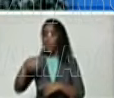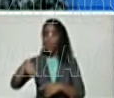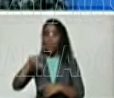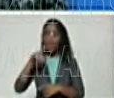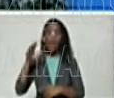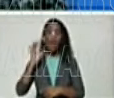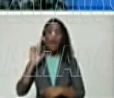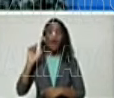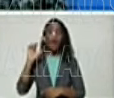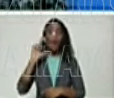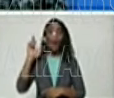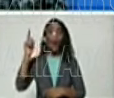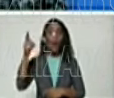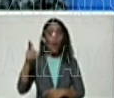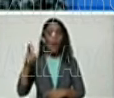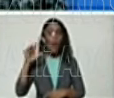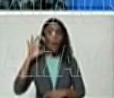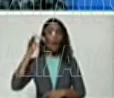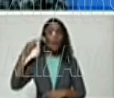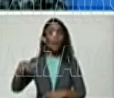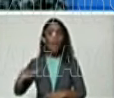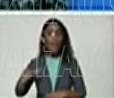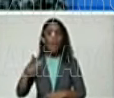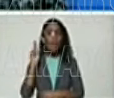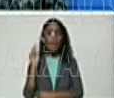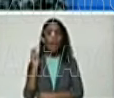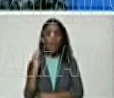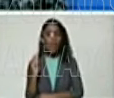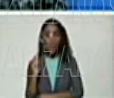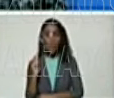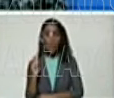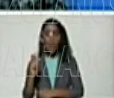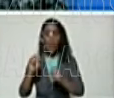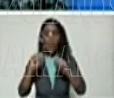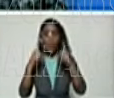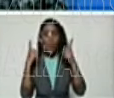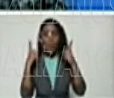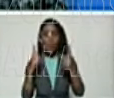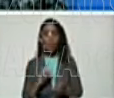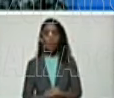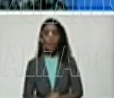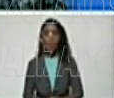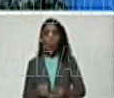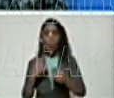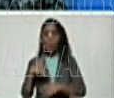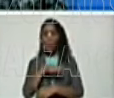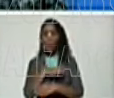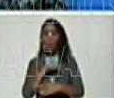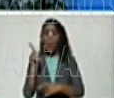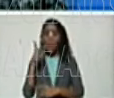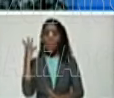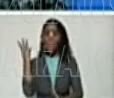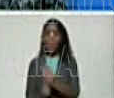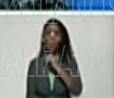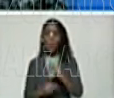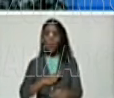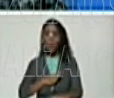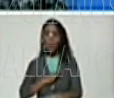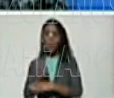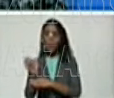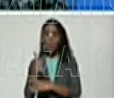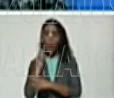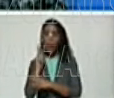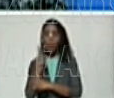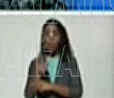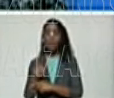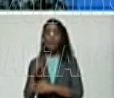Guatire, en Guarena, en Charallave, en La Guaira, para donde han corrido, allí los